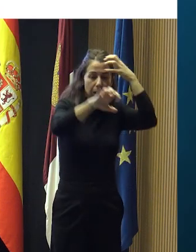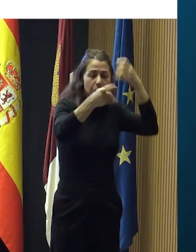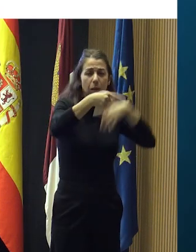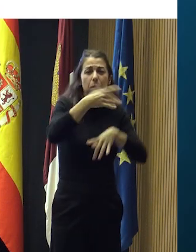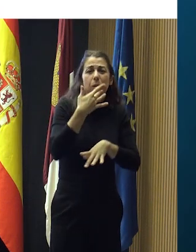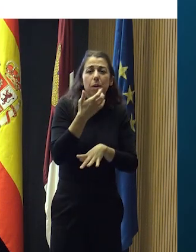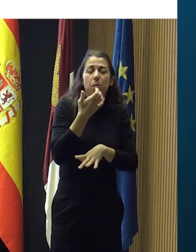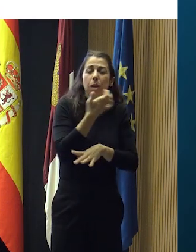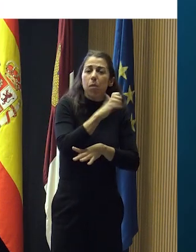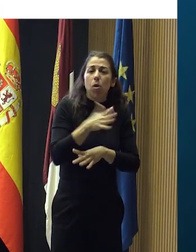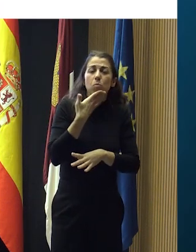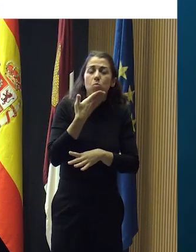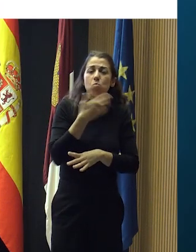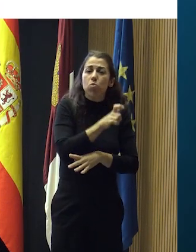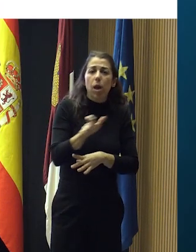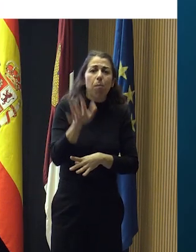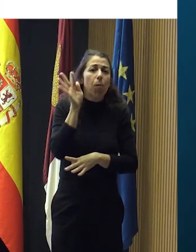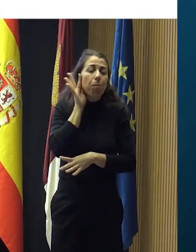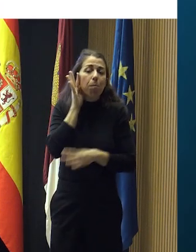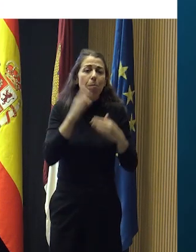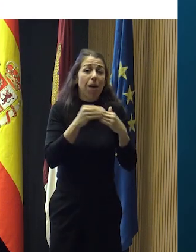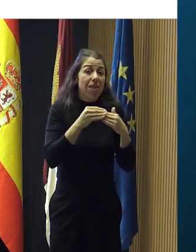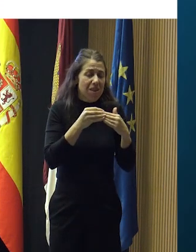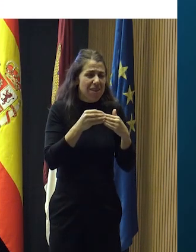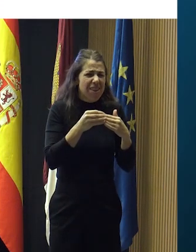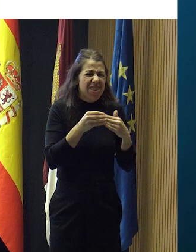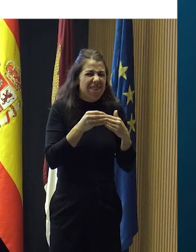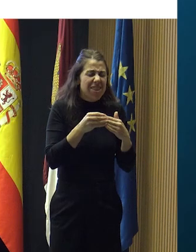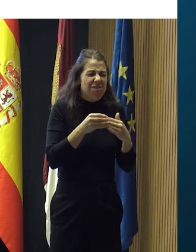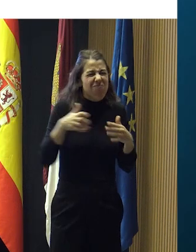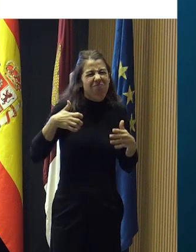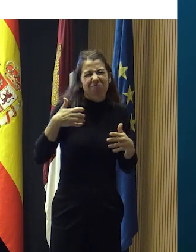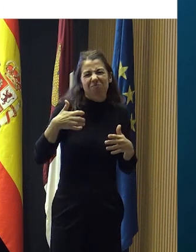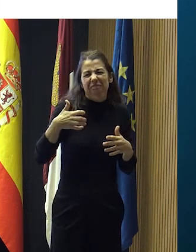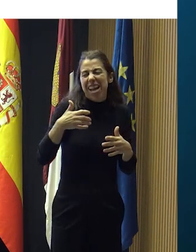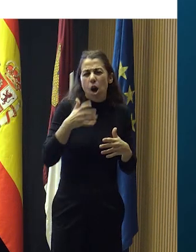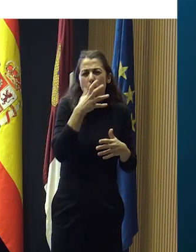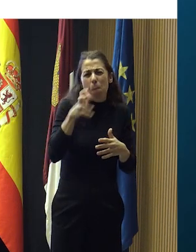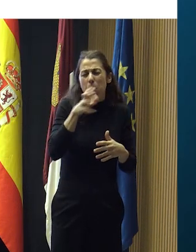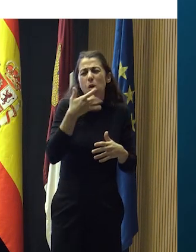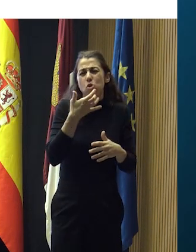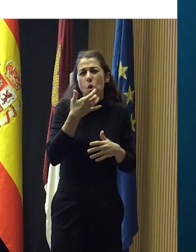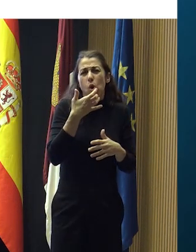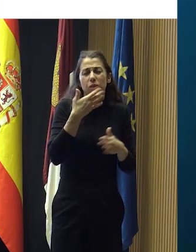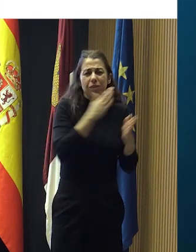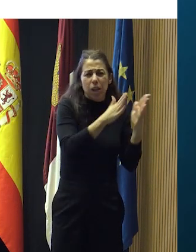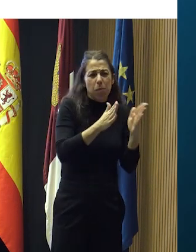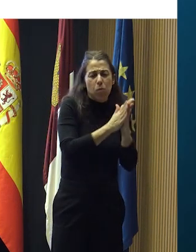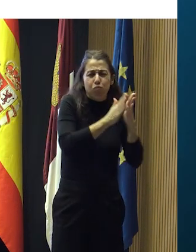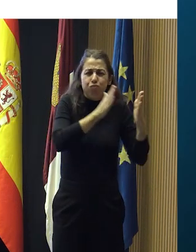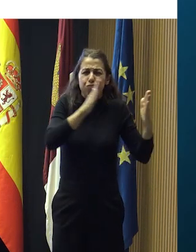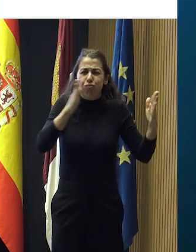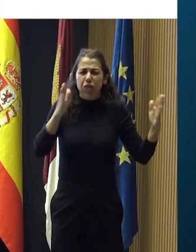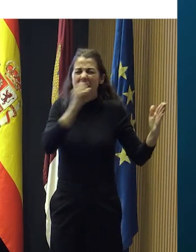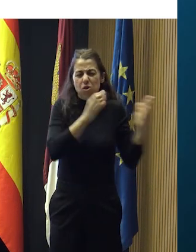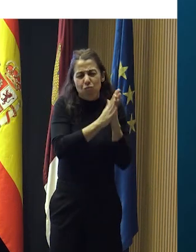por ejemplo, muchas pacientes se quejan, sobre todo mujeres, que son con las que tratamos mucho con el cáncer de mama, de, como son tratamientos que duran muchos años.